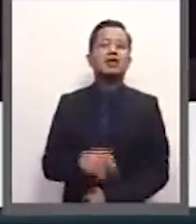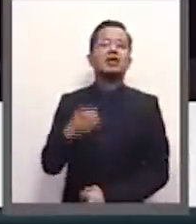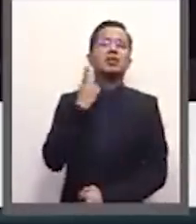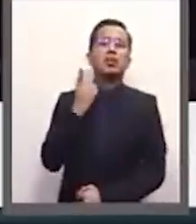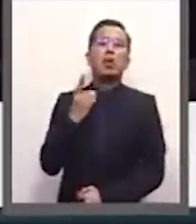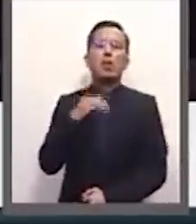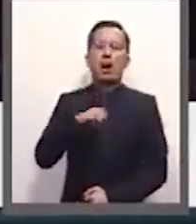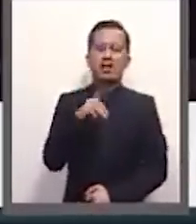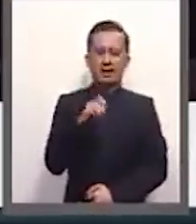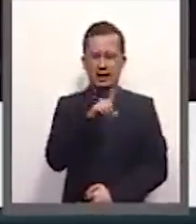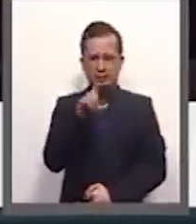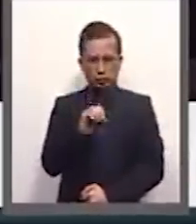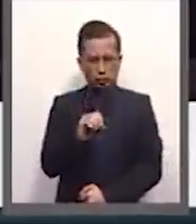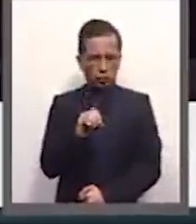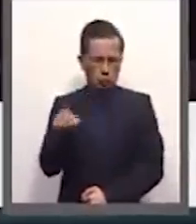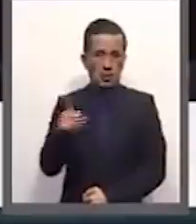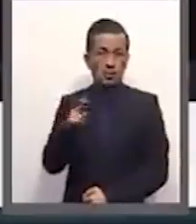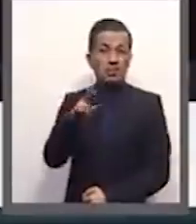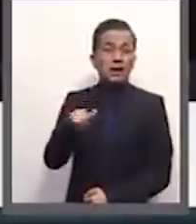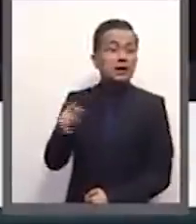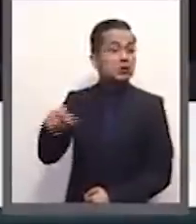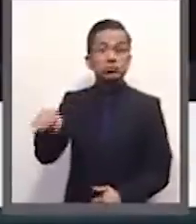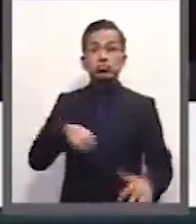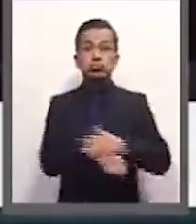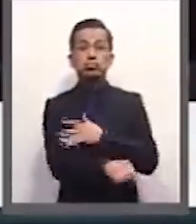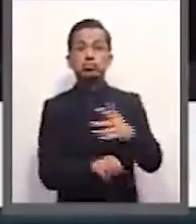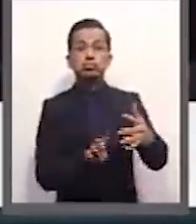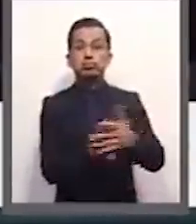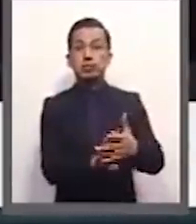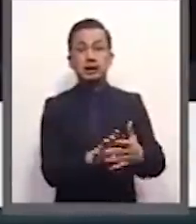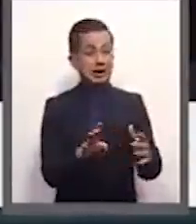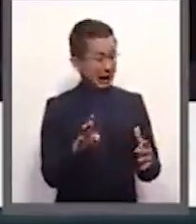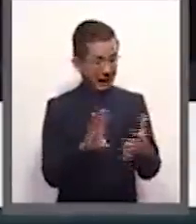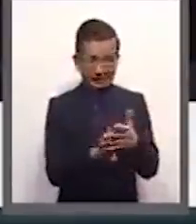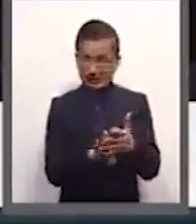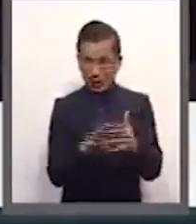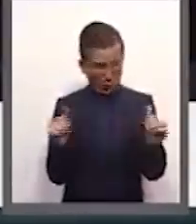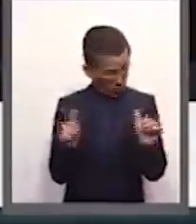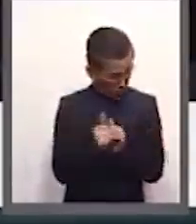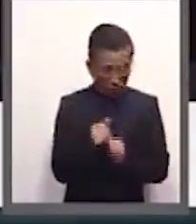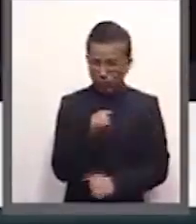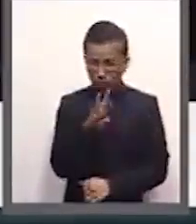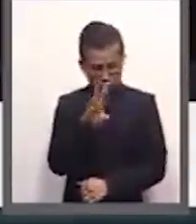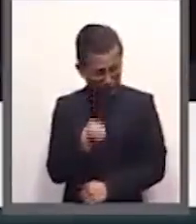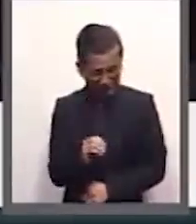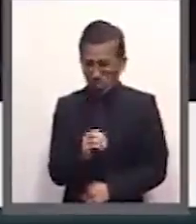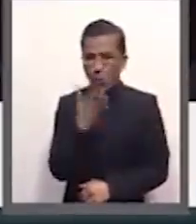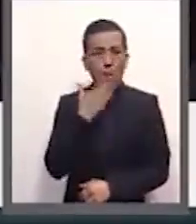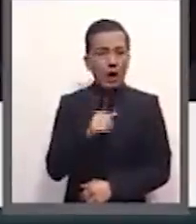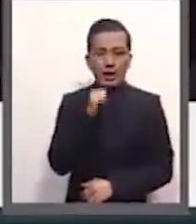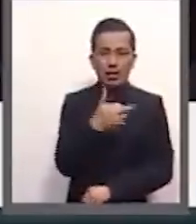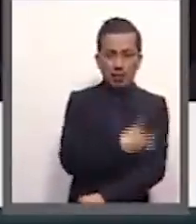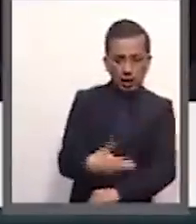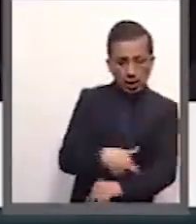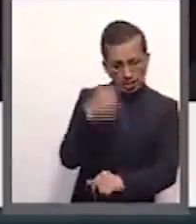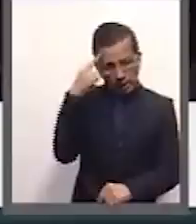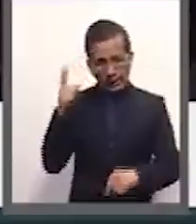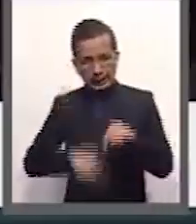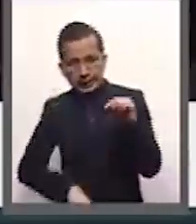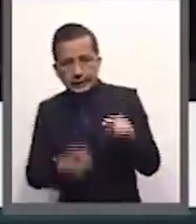Madrazo del PRI fue enviado a la cárcel con todo y fuero sin hacer el proceso de retiro de la